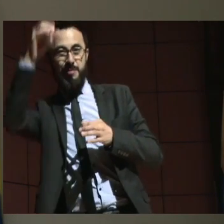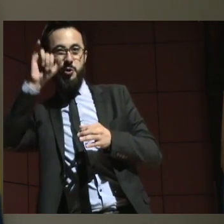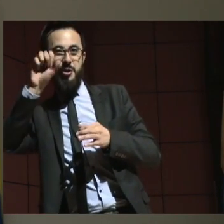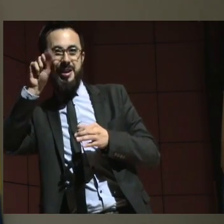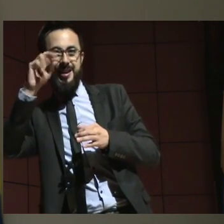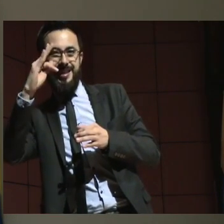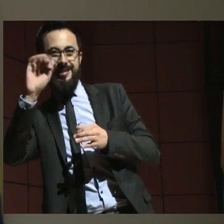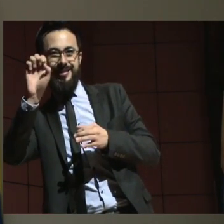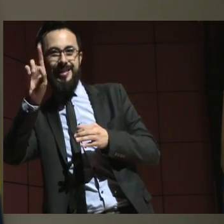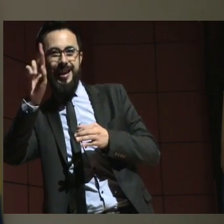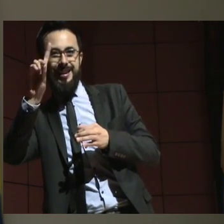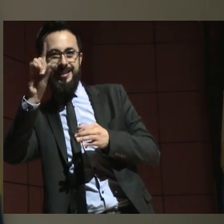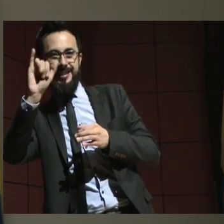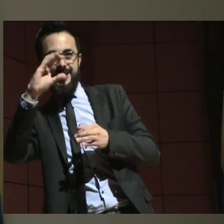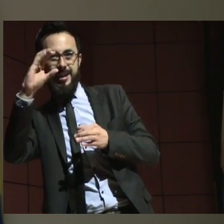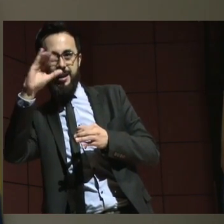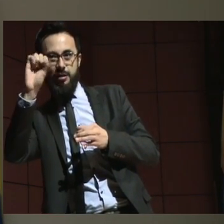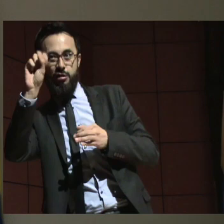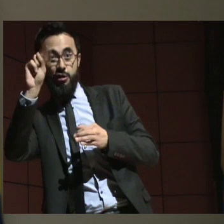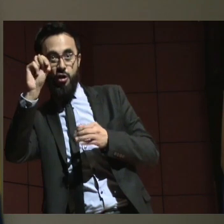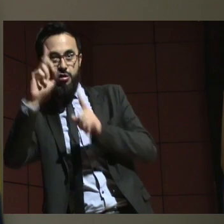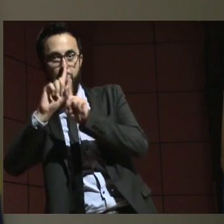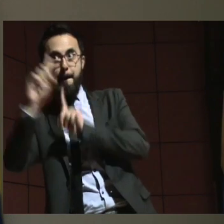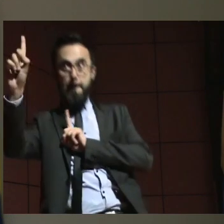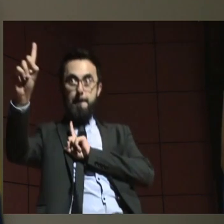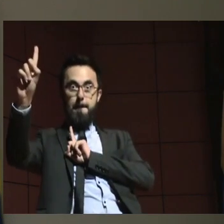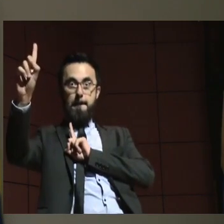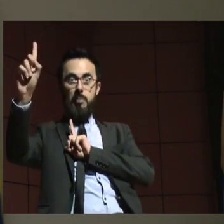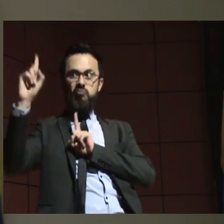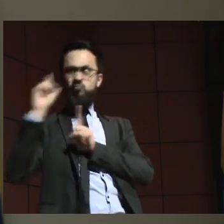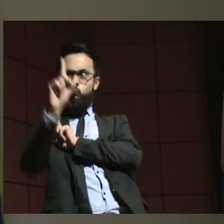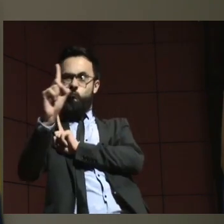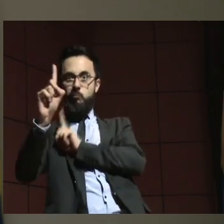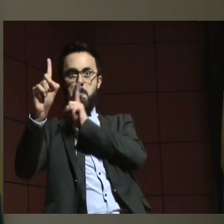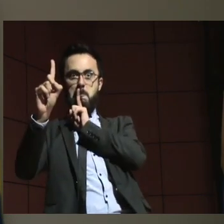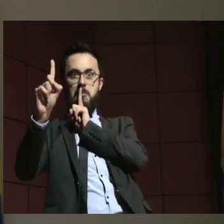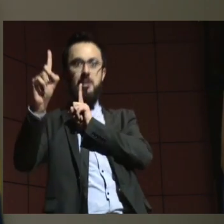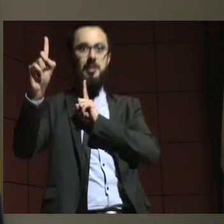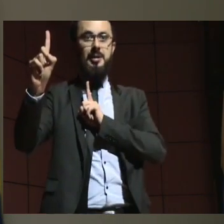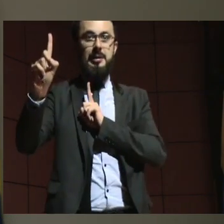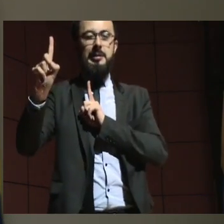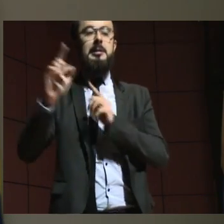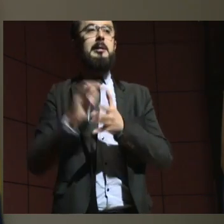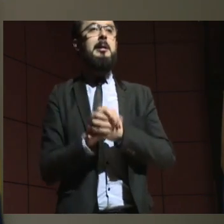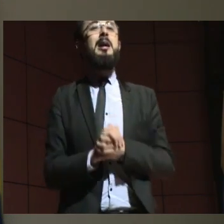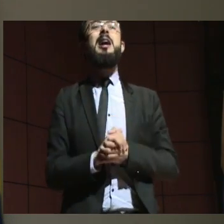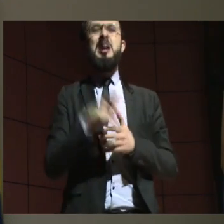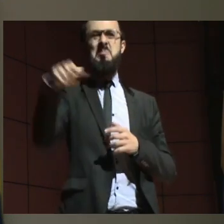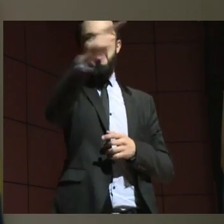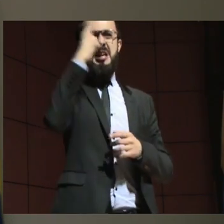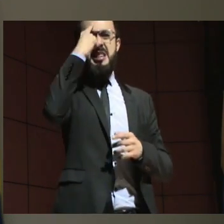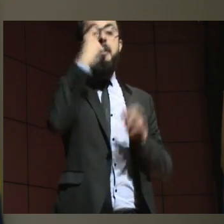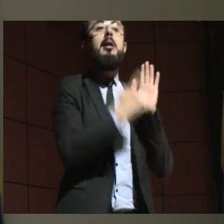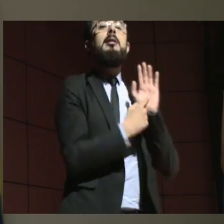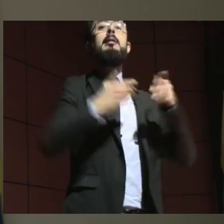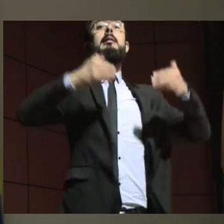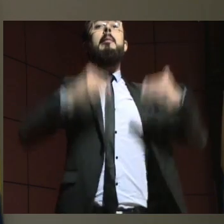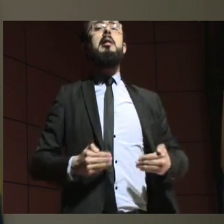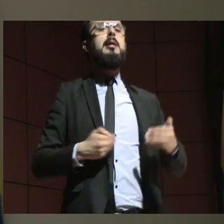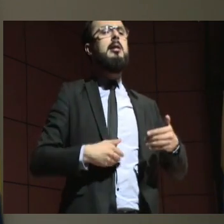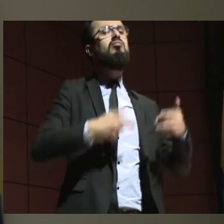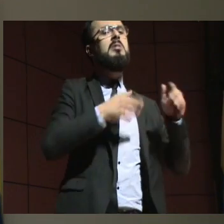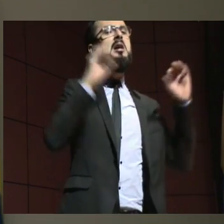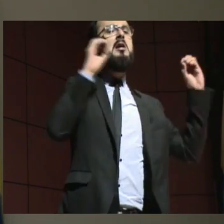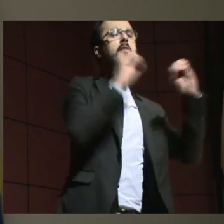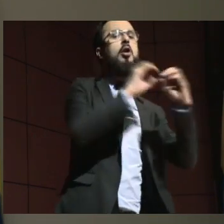Entonces, seguramente ya muchas personas en este auditorio han oído hablar sobre los modelos de la discapacidad. Son